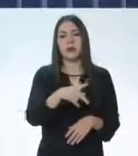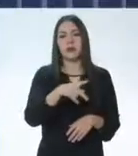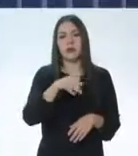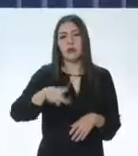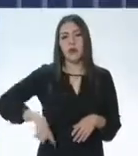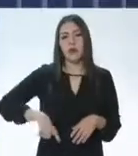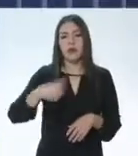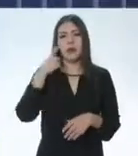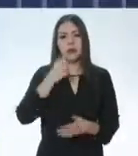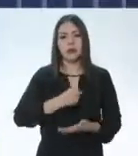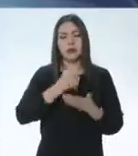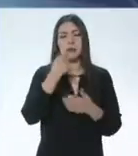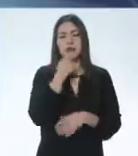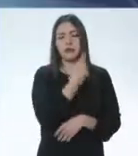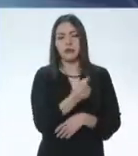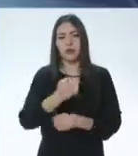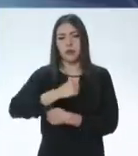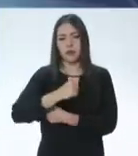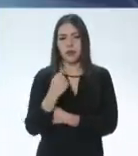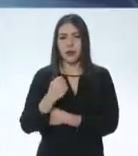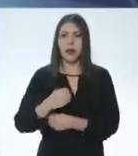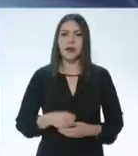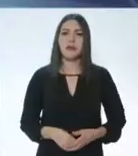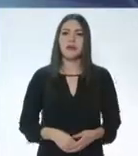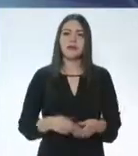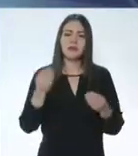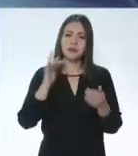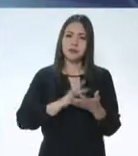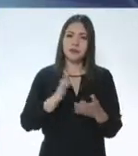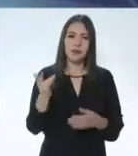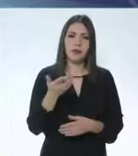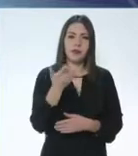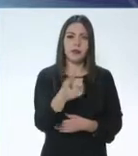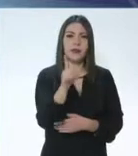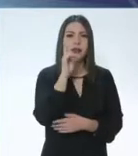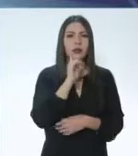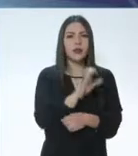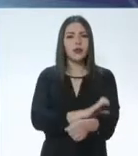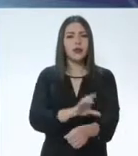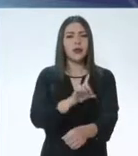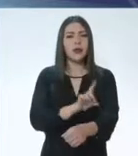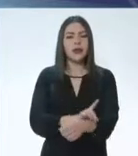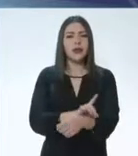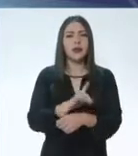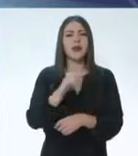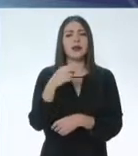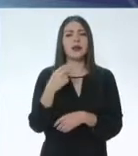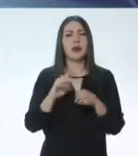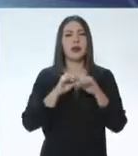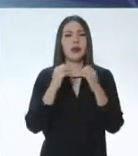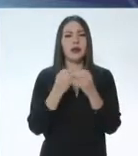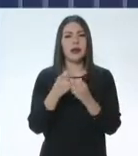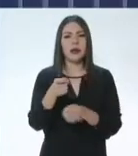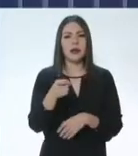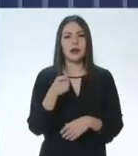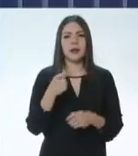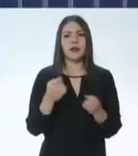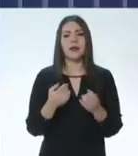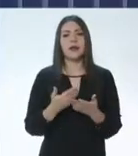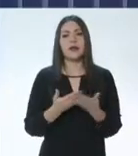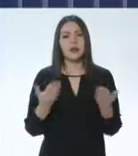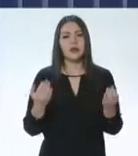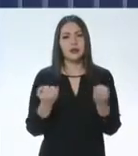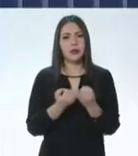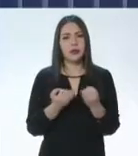Muchísimas gracias, Alejandra Padilla. Ella es coordinadora ejecutiva de la organización X, y también, por supuesto, pues